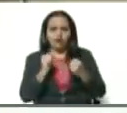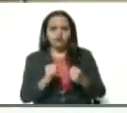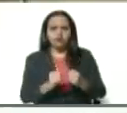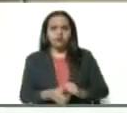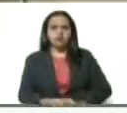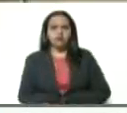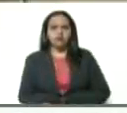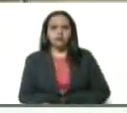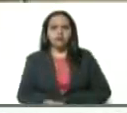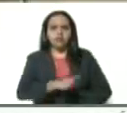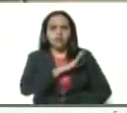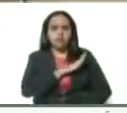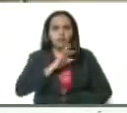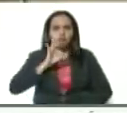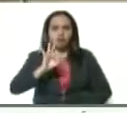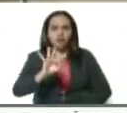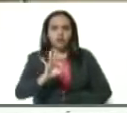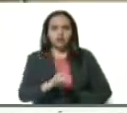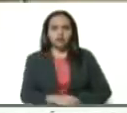tenemos 3 casos